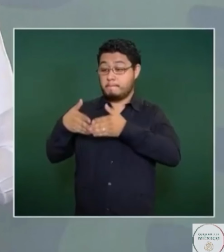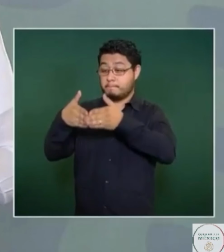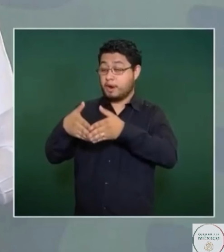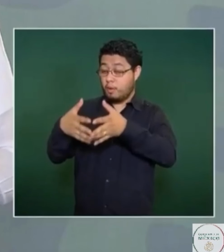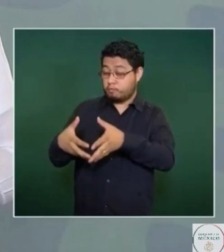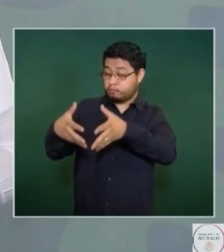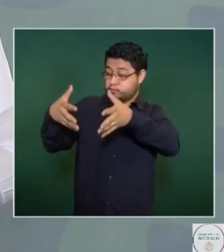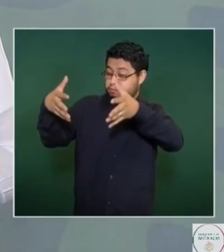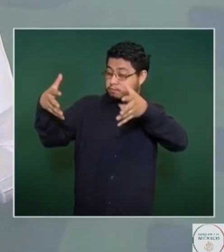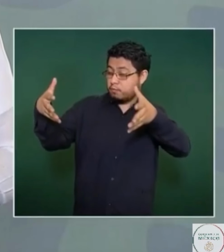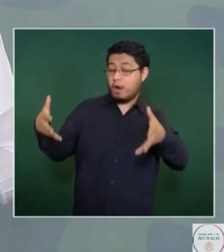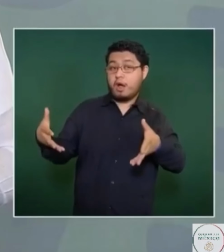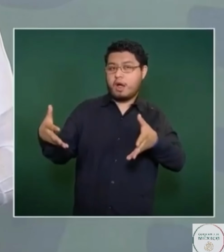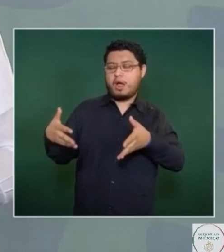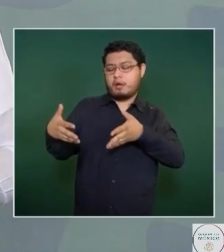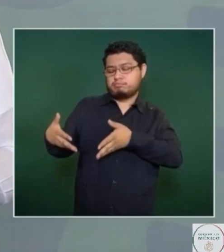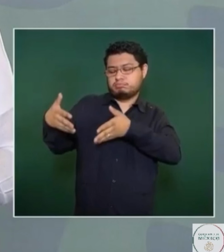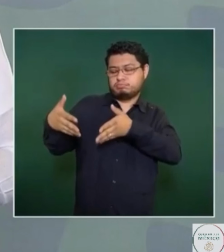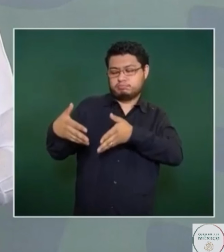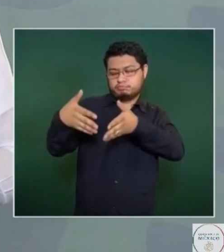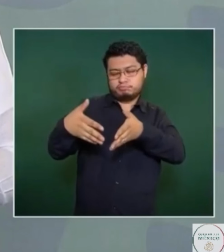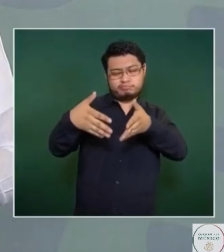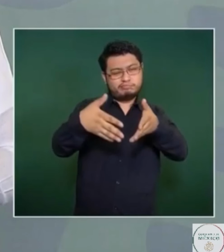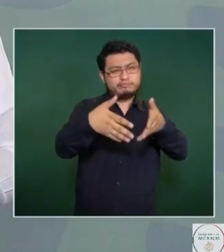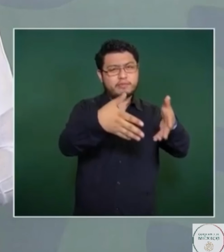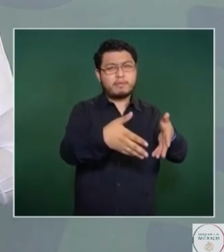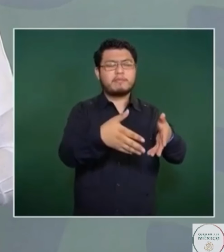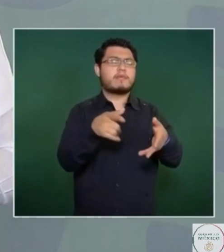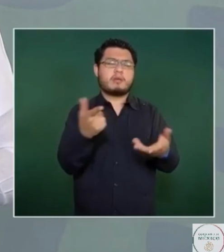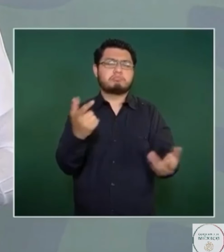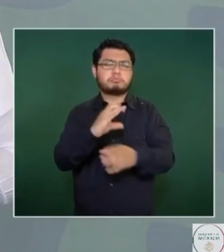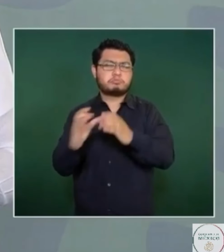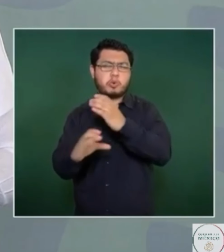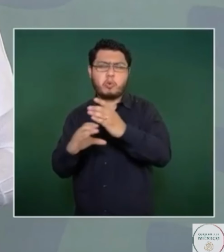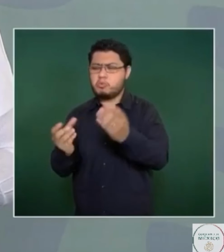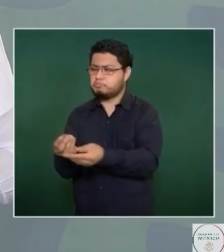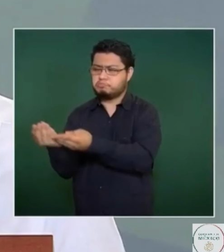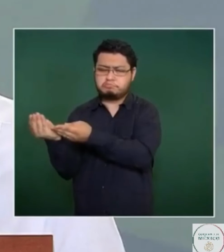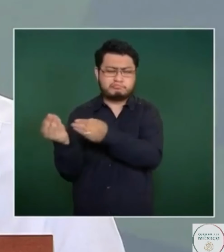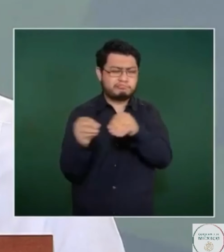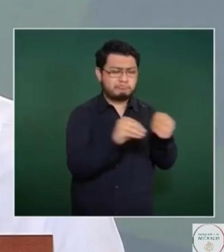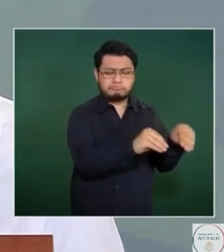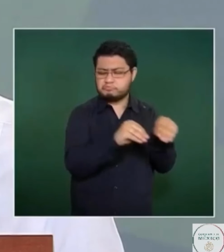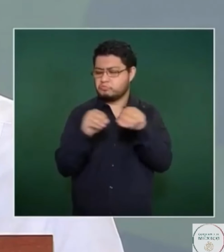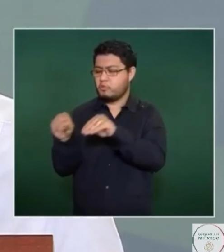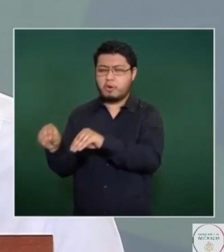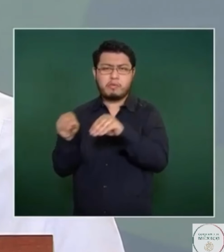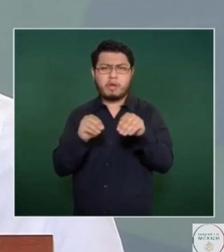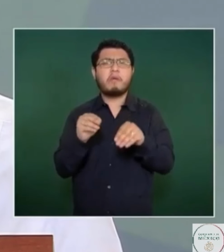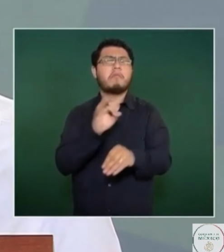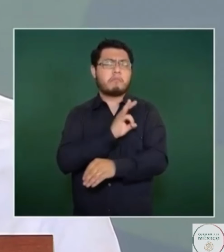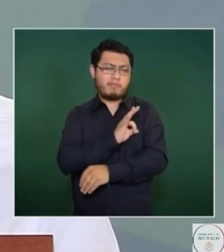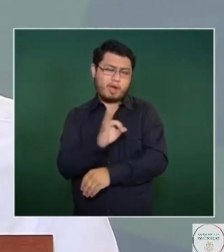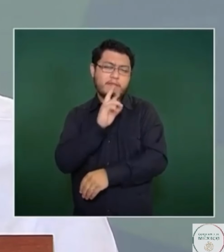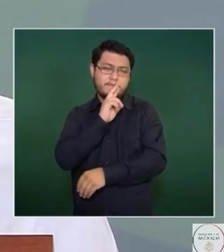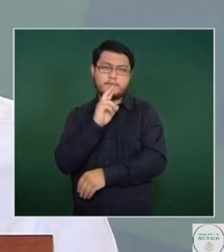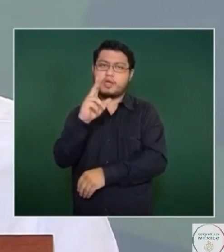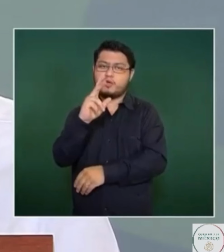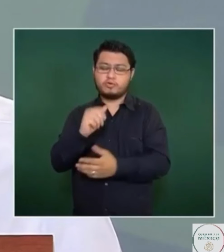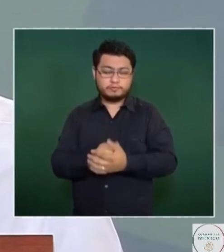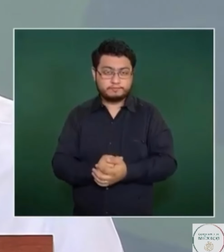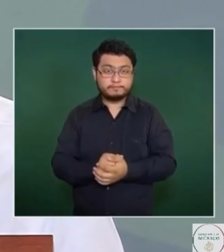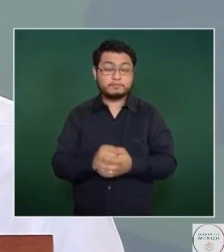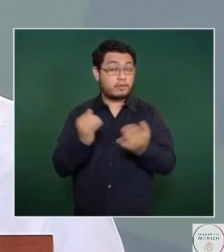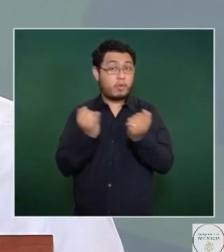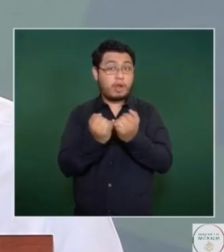grande, que hagan más barato el costo de mover productos, que nos ayude en nuestra logística y nuestra competitividad, y también el ancho del